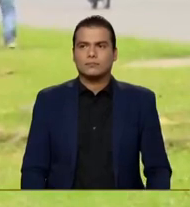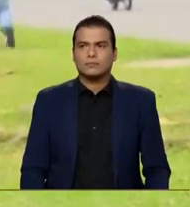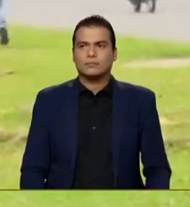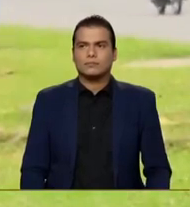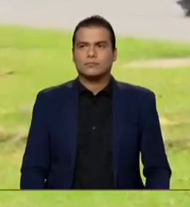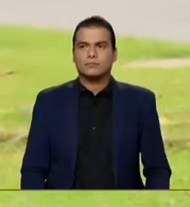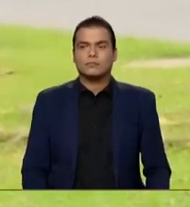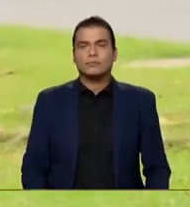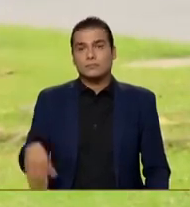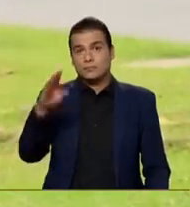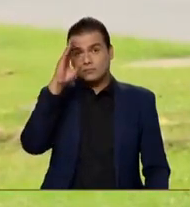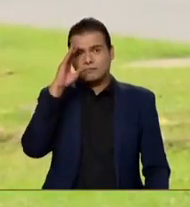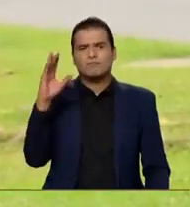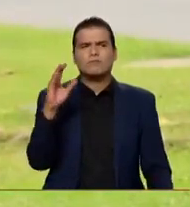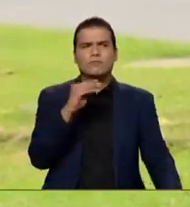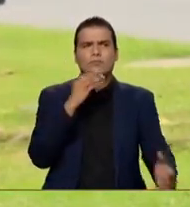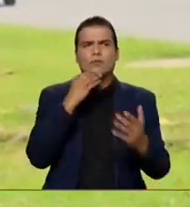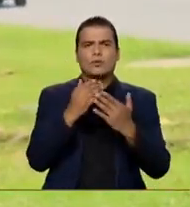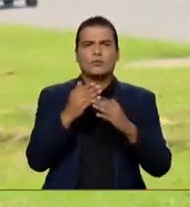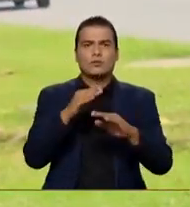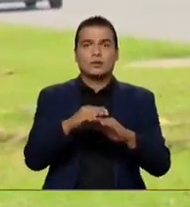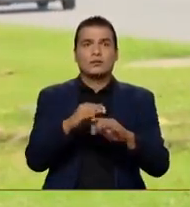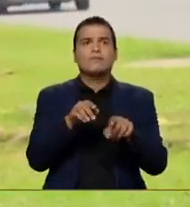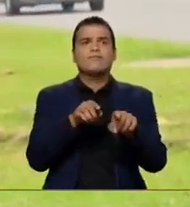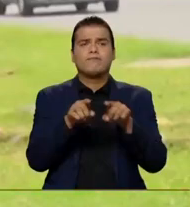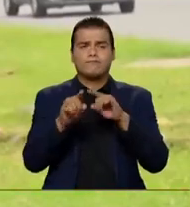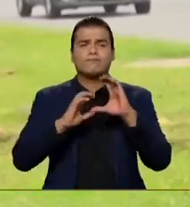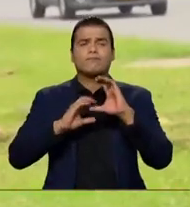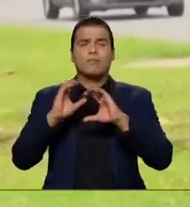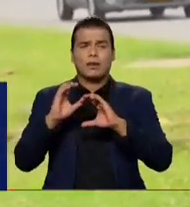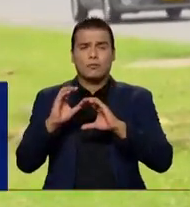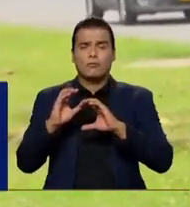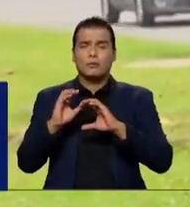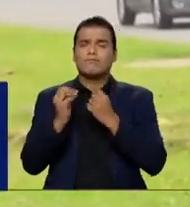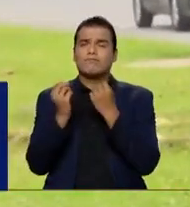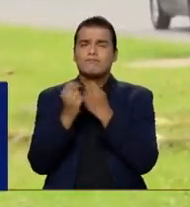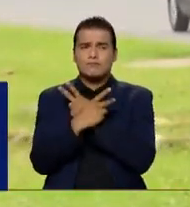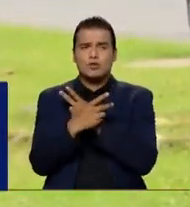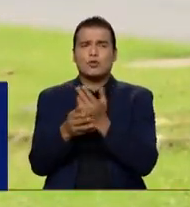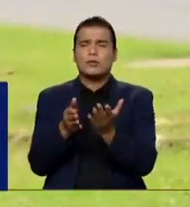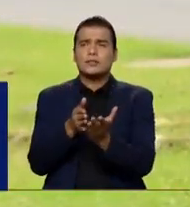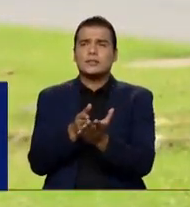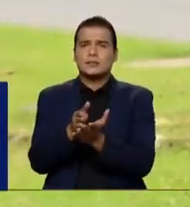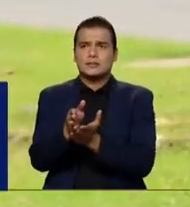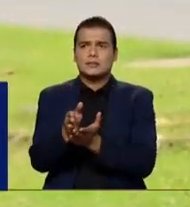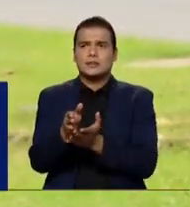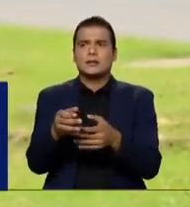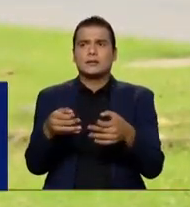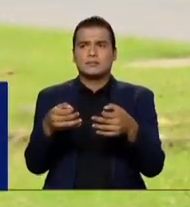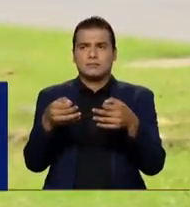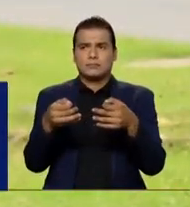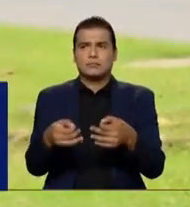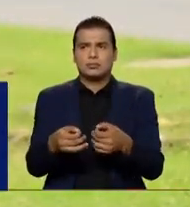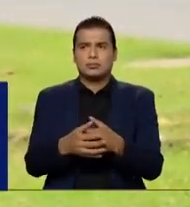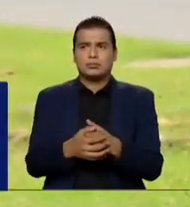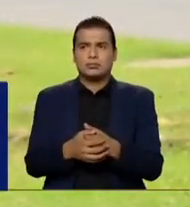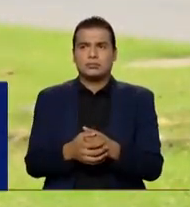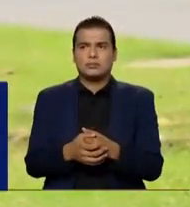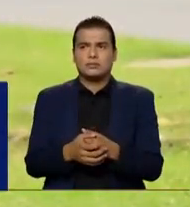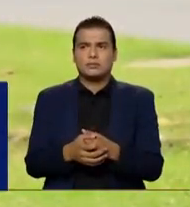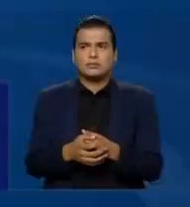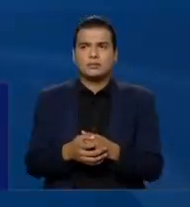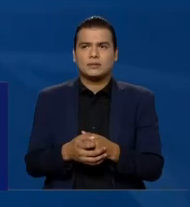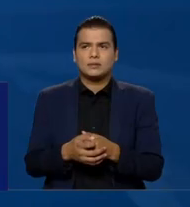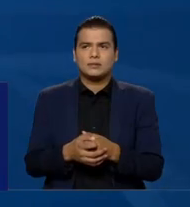Así es, muy buenas tardes. Contarles que no cesan los hechos violentos en esta zona del suroccidente del país. En las últimas horas, 3 personas fueron